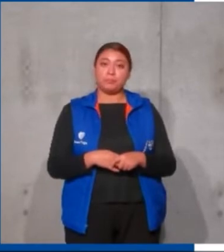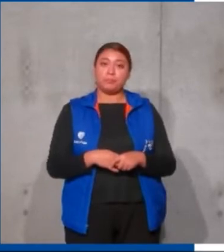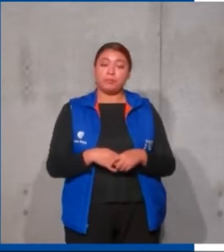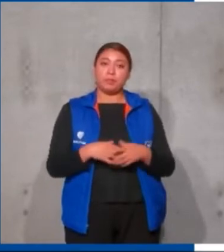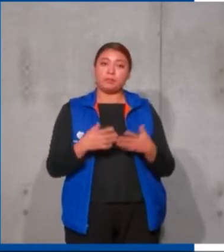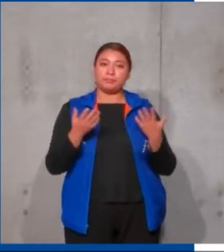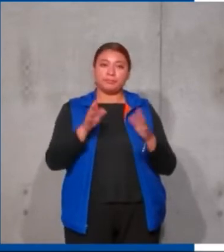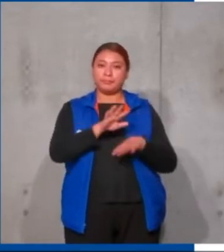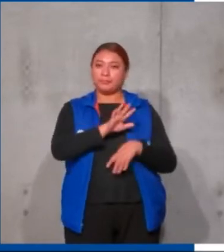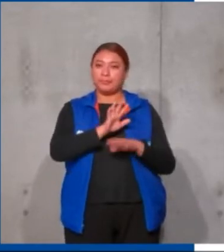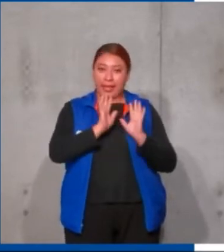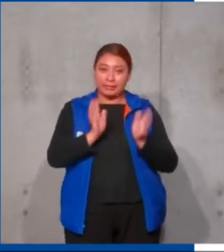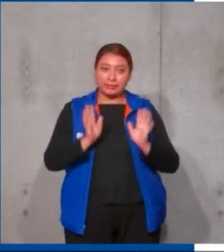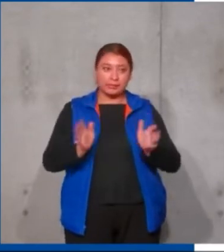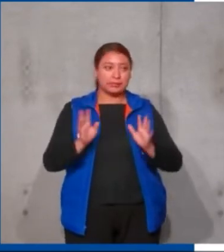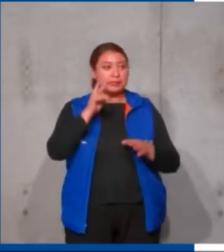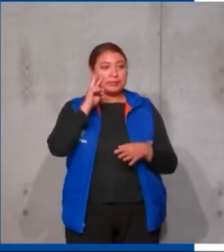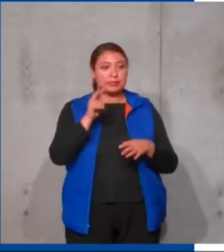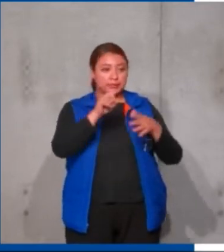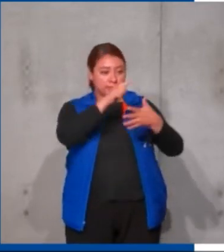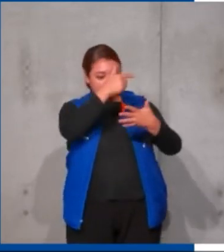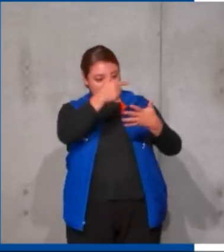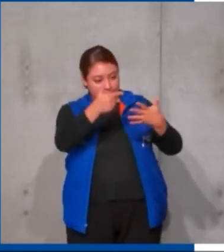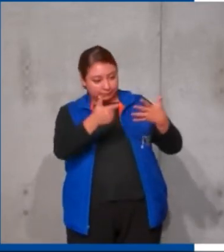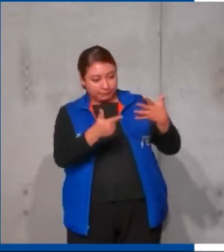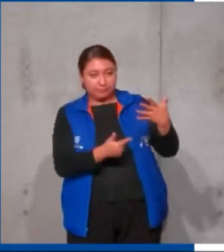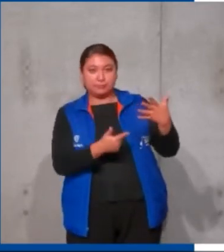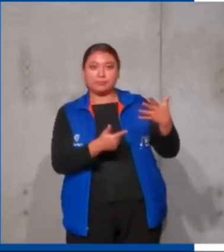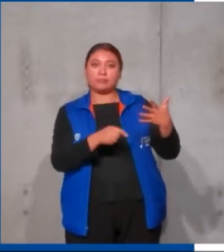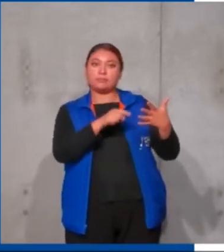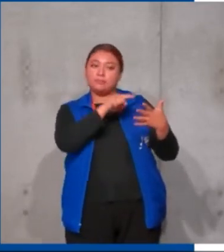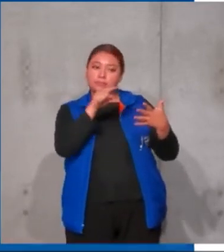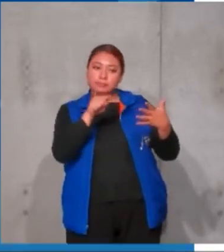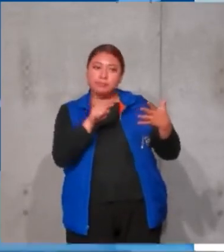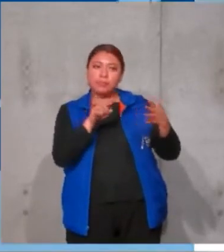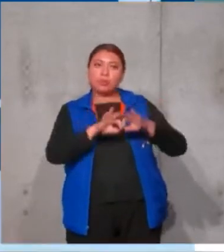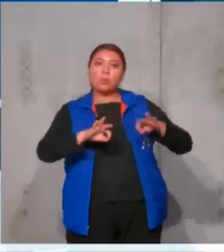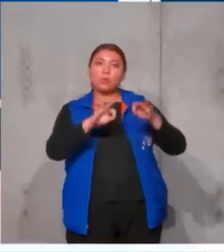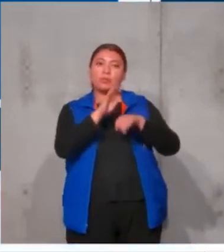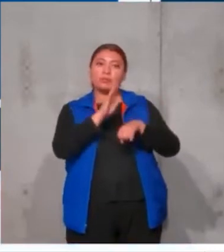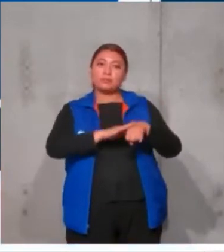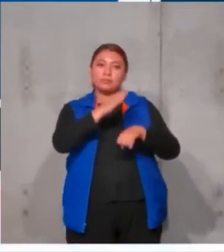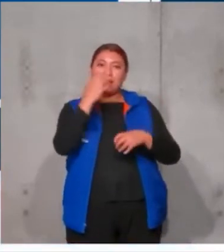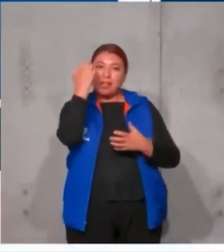Una vez que nosotros ya los